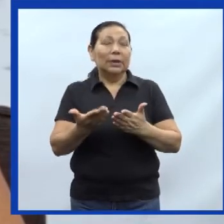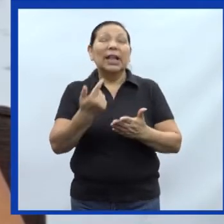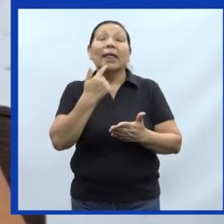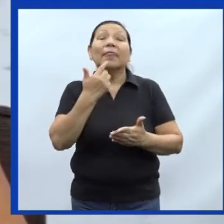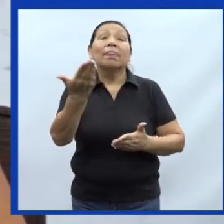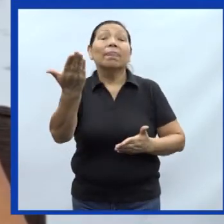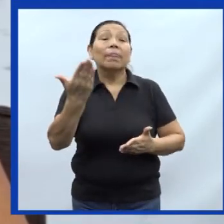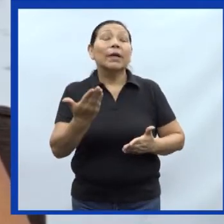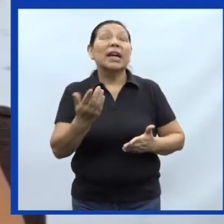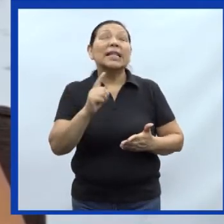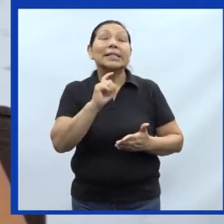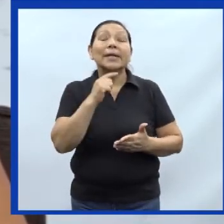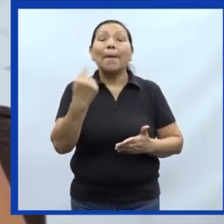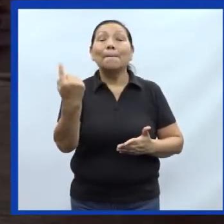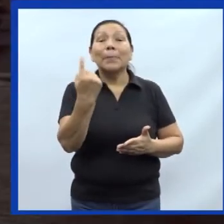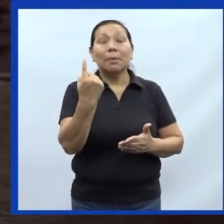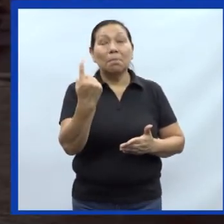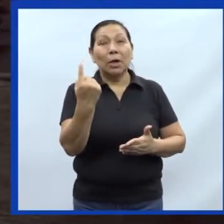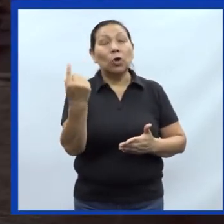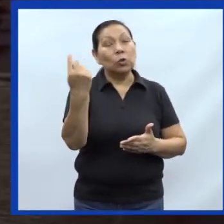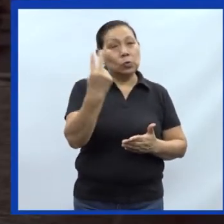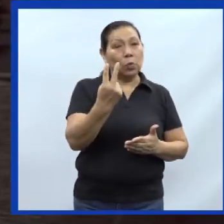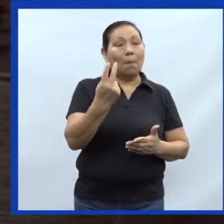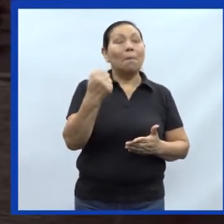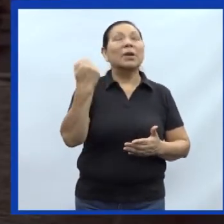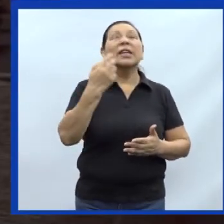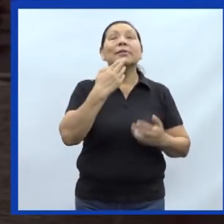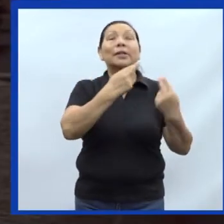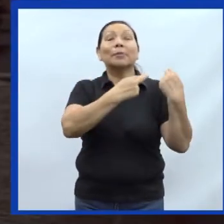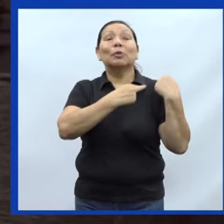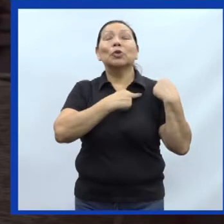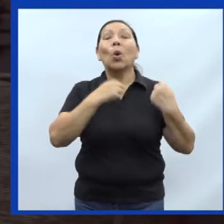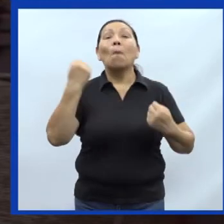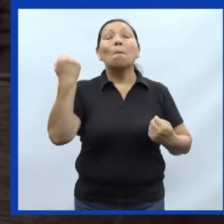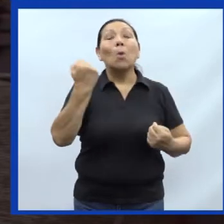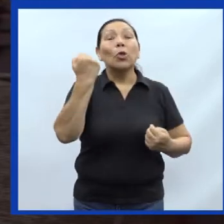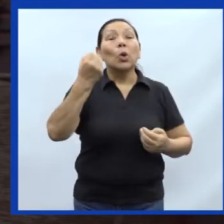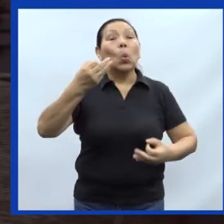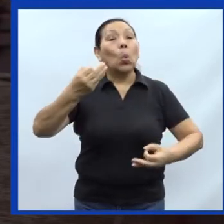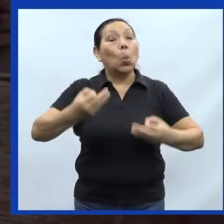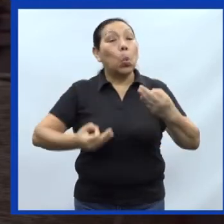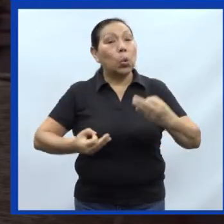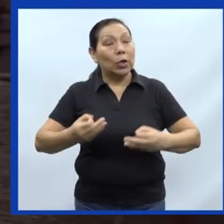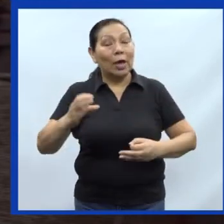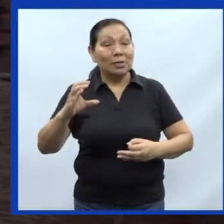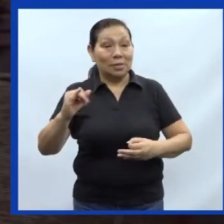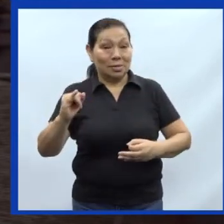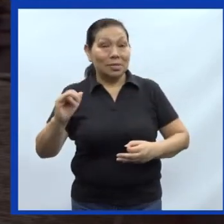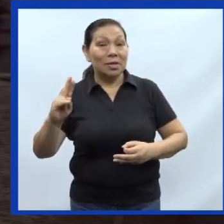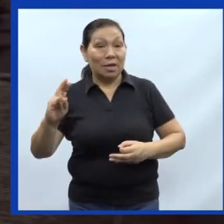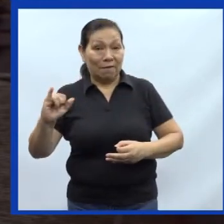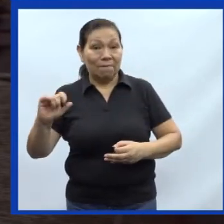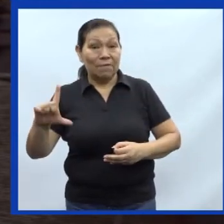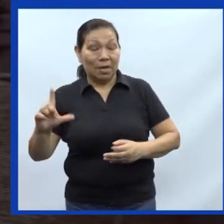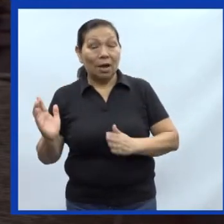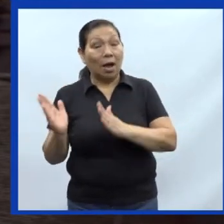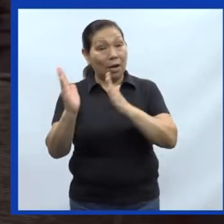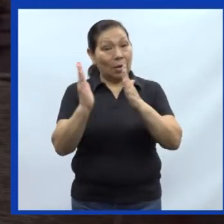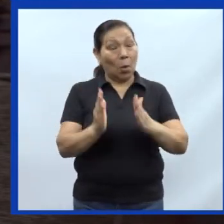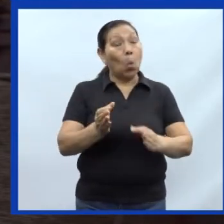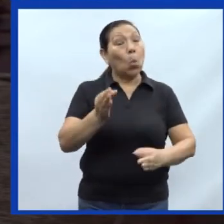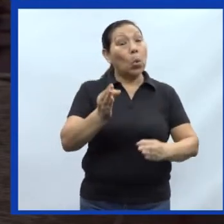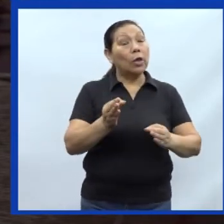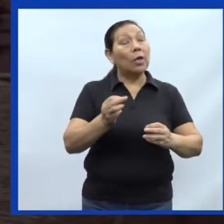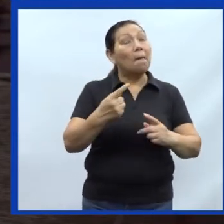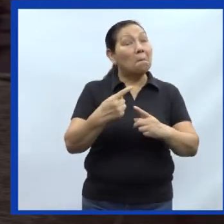constituyente ha dispuesto que sea en primera y segunda instancia el Poder Judicial, a través de los juzgados civiles donde existan esto y a través de los